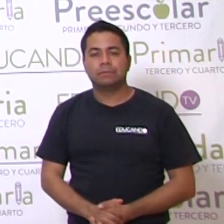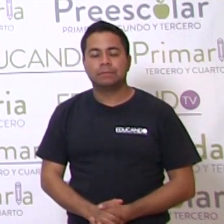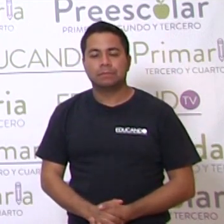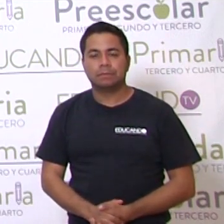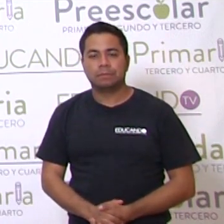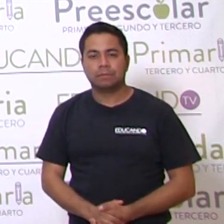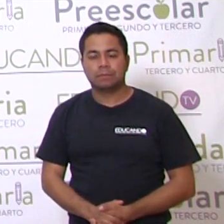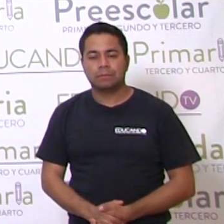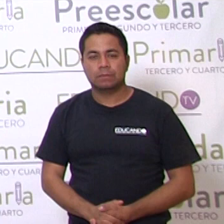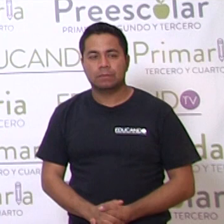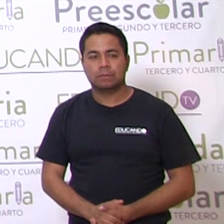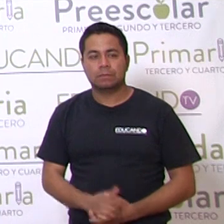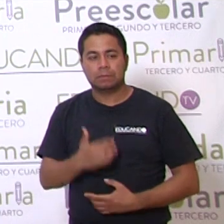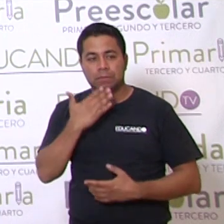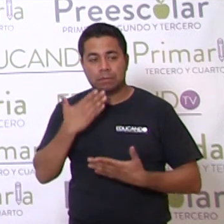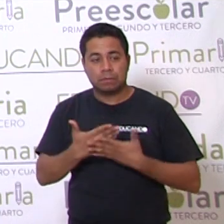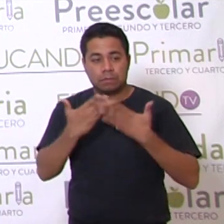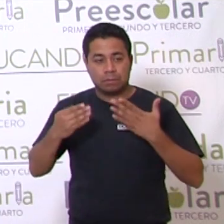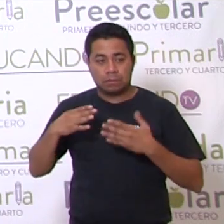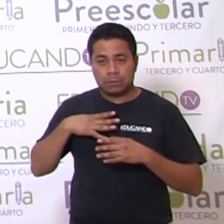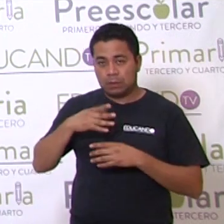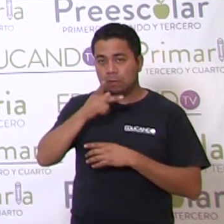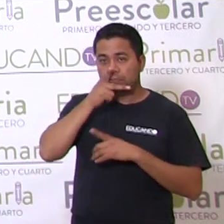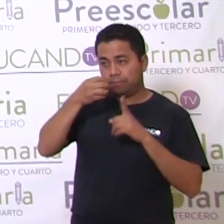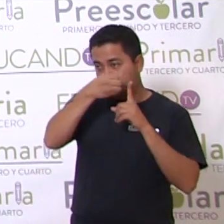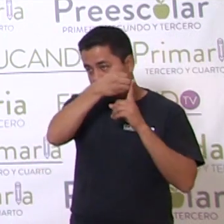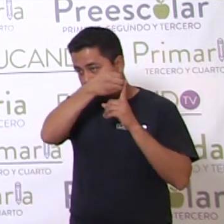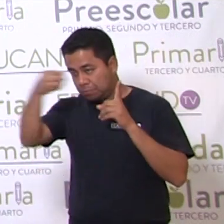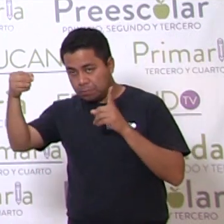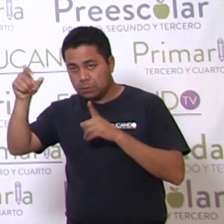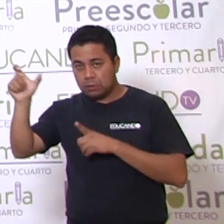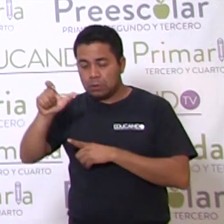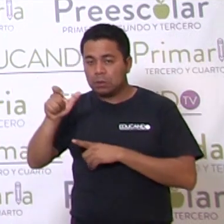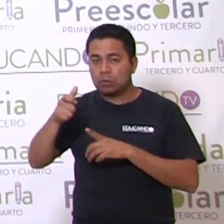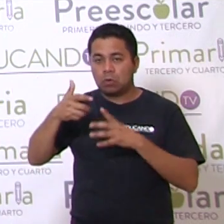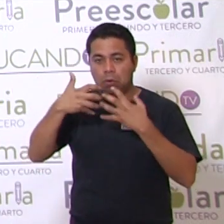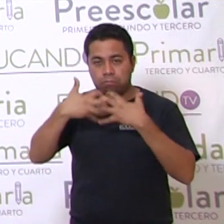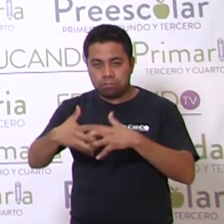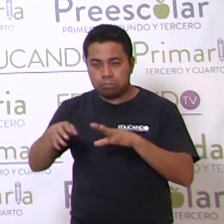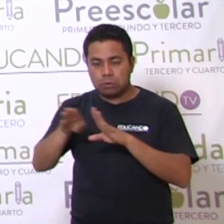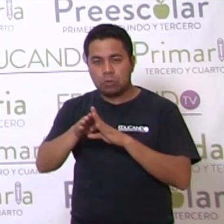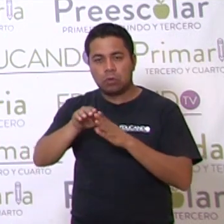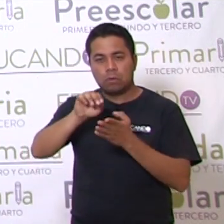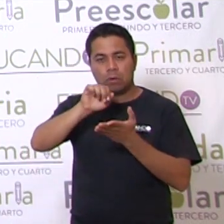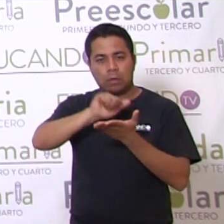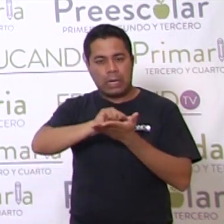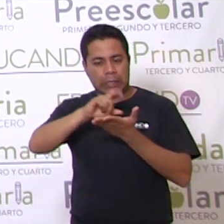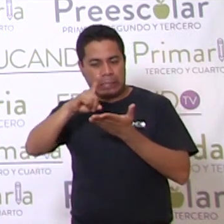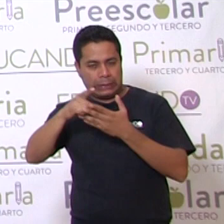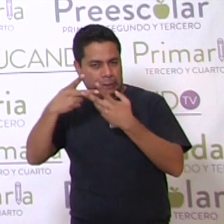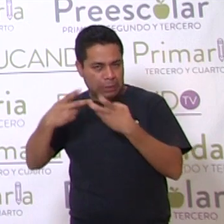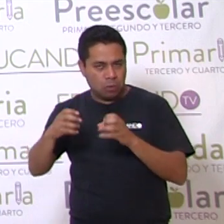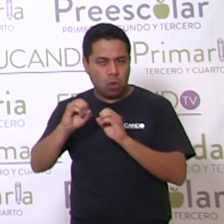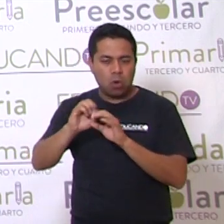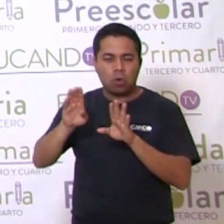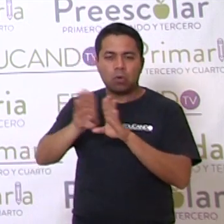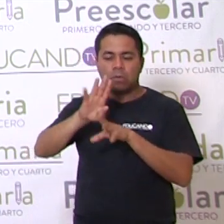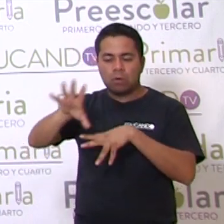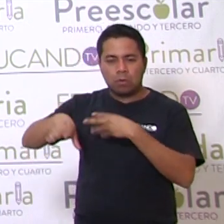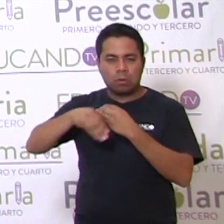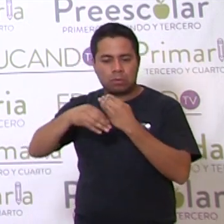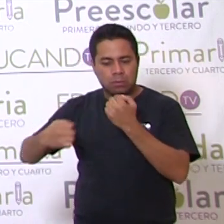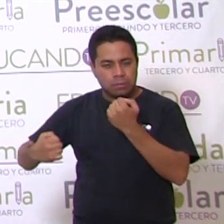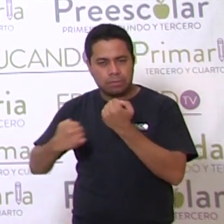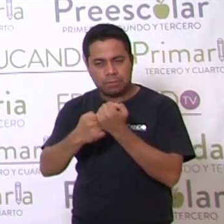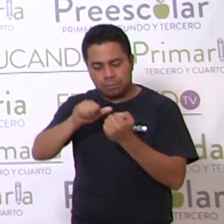nosotros vamos a entender las frases preposicionales cuando funcionen como adjetivos y como adverbios. Es importante también